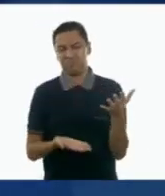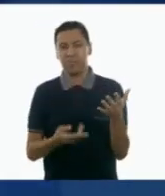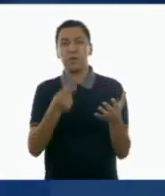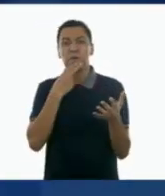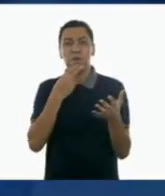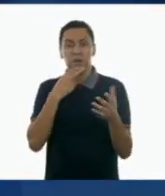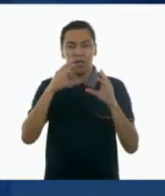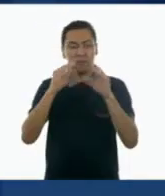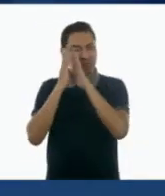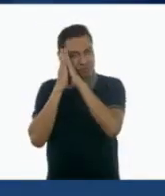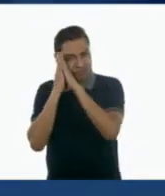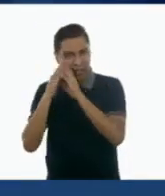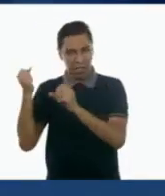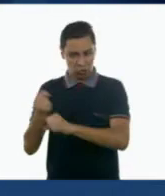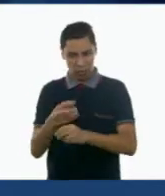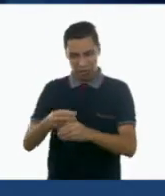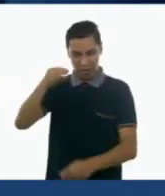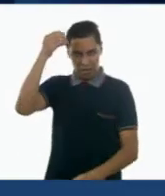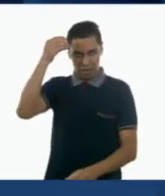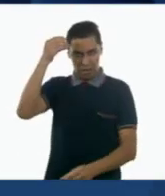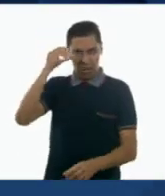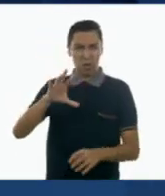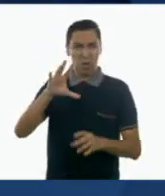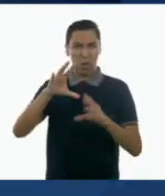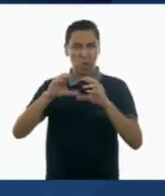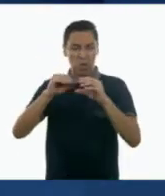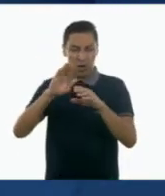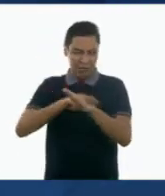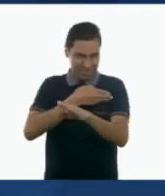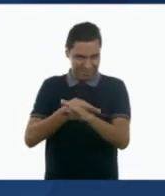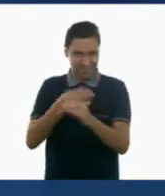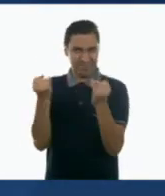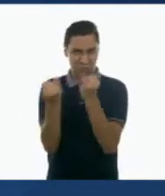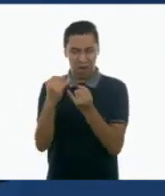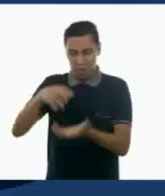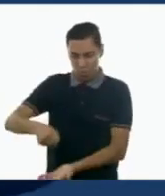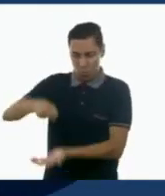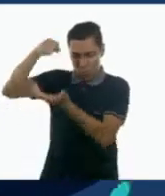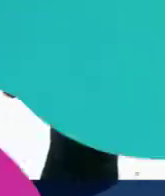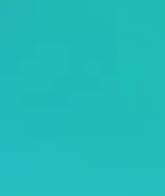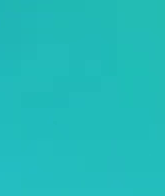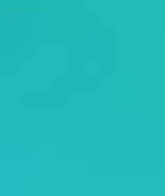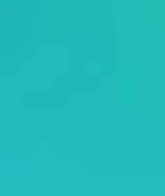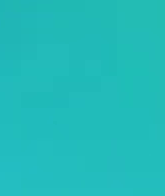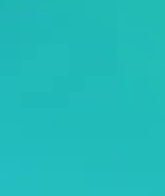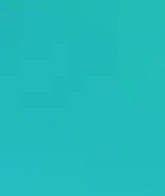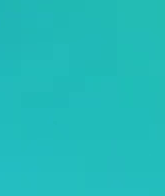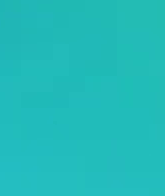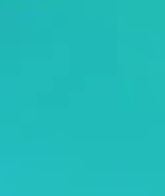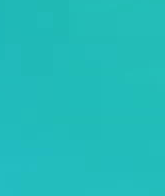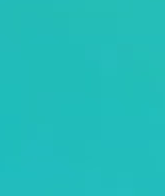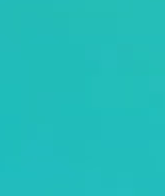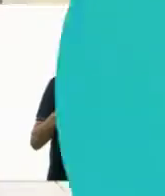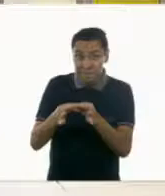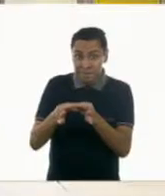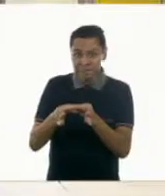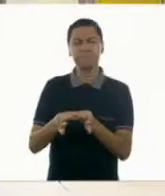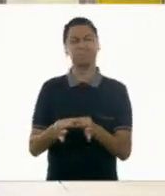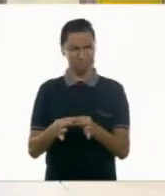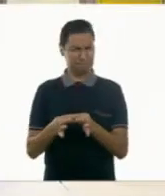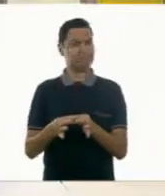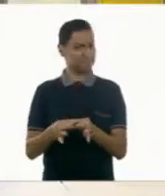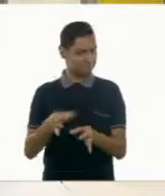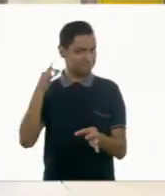un cojín, un palo de escoba, una bolita de calcetines y un bote. ¿Estás lista para la siguiente sesión?